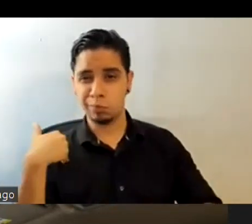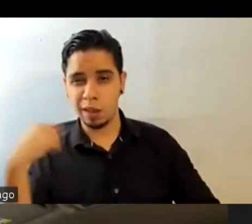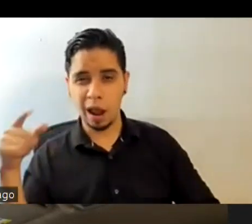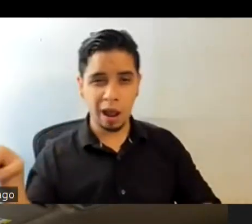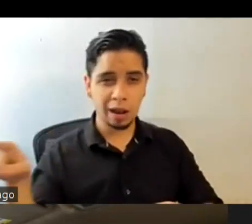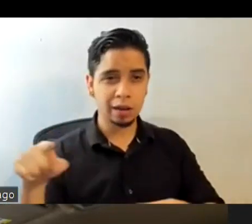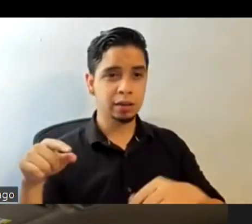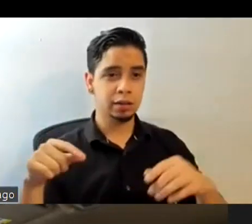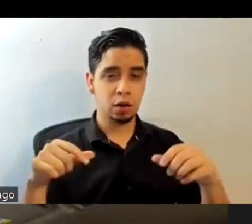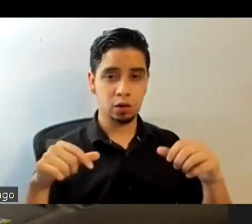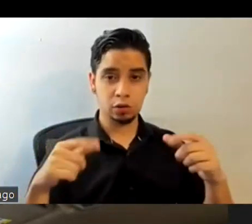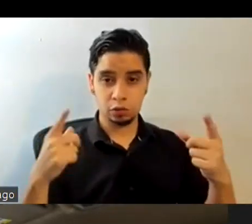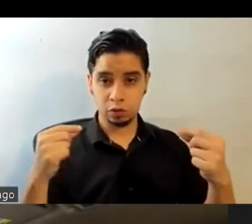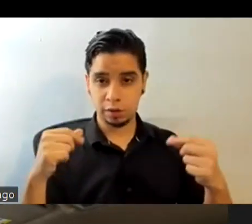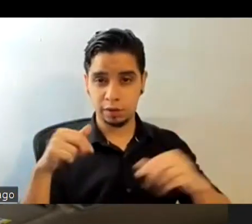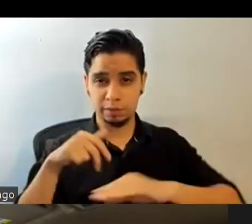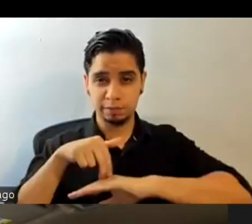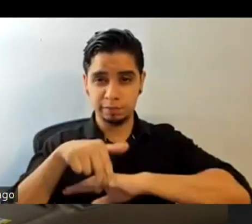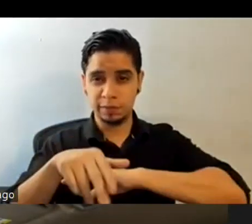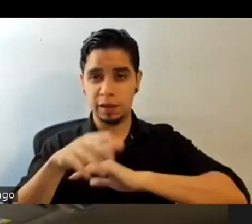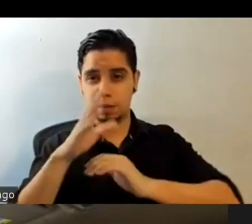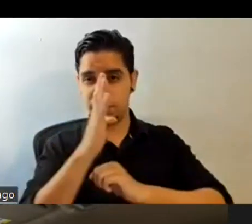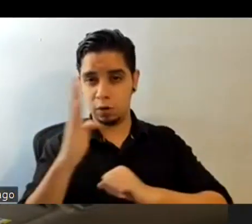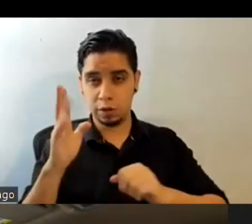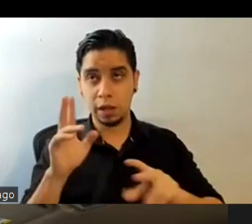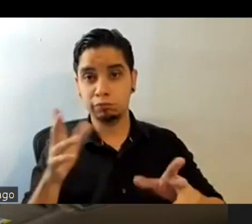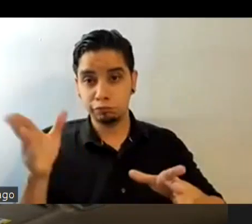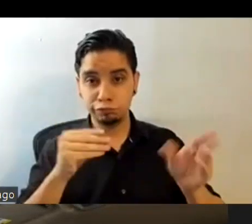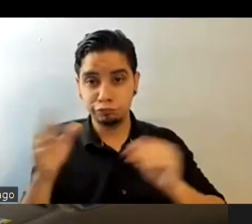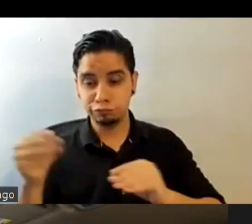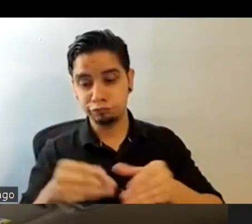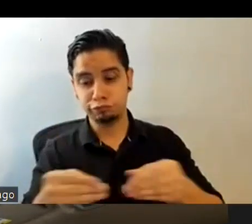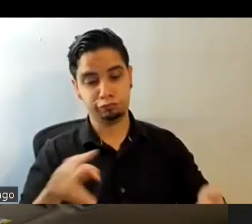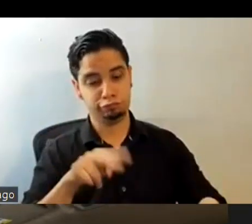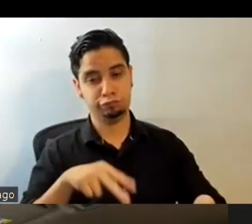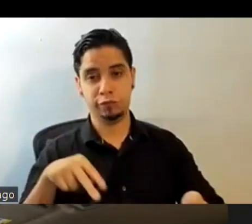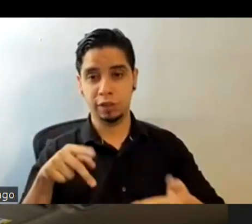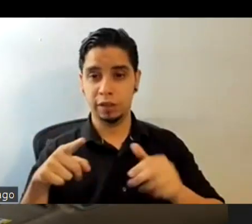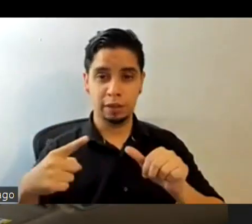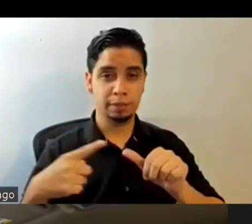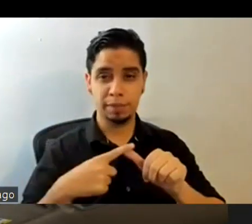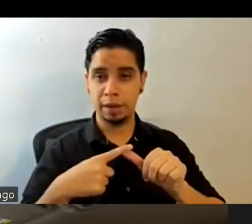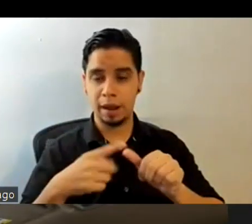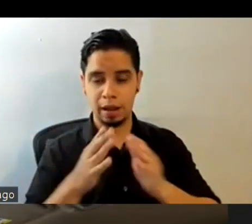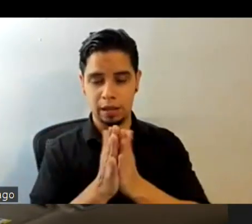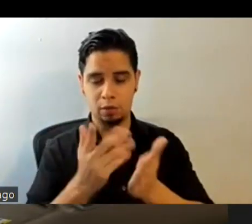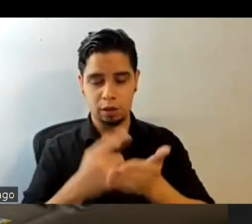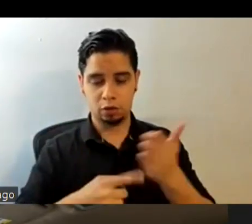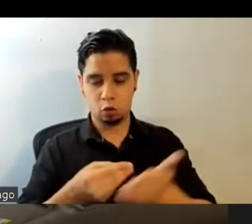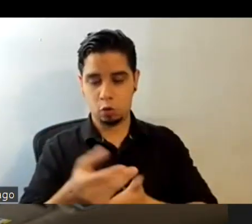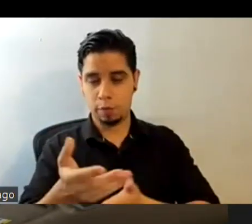yo iba a la biblioteca que me las pelaba. Y el primer libro que yo compré, yo con mis chavitos,